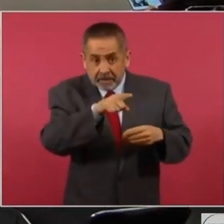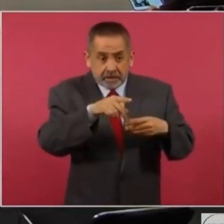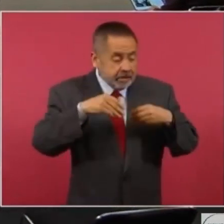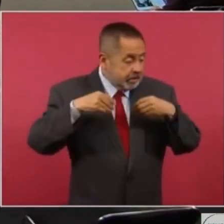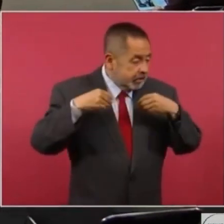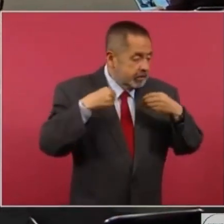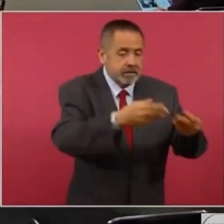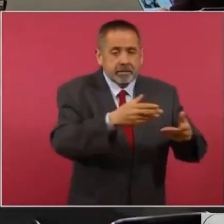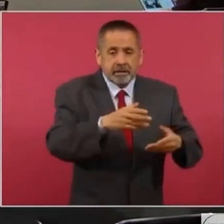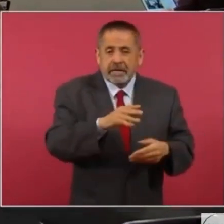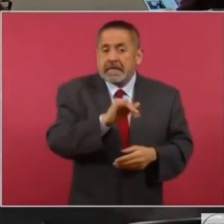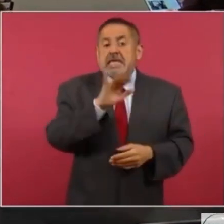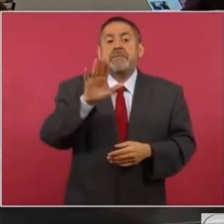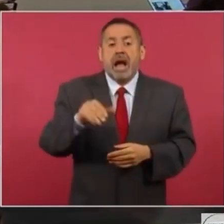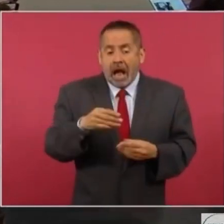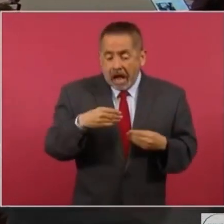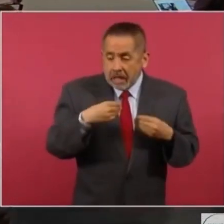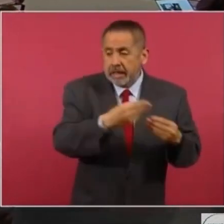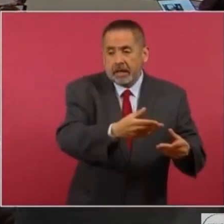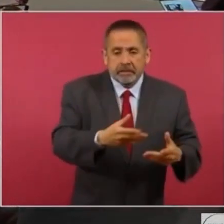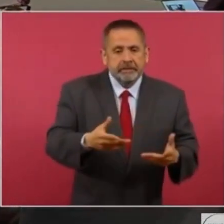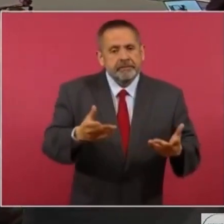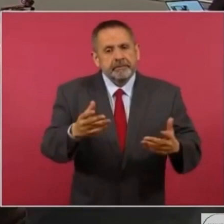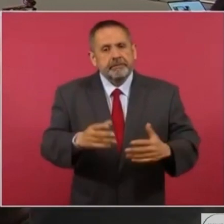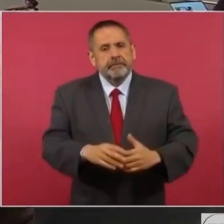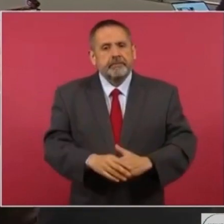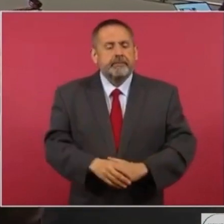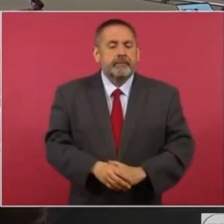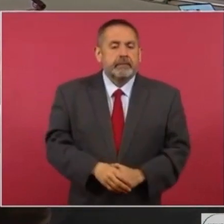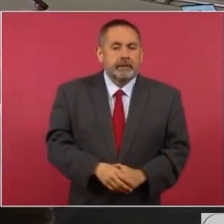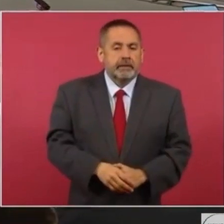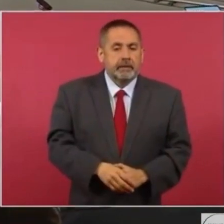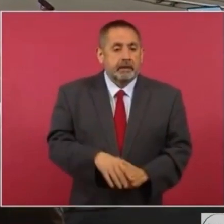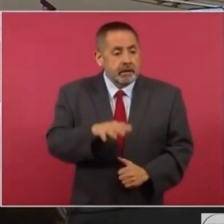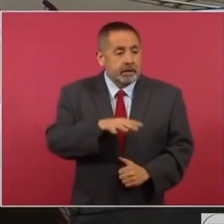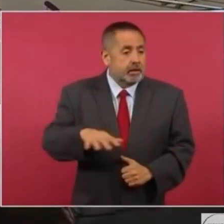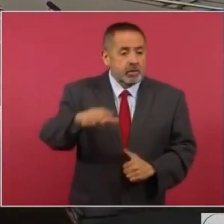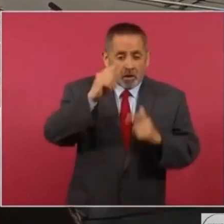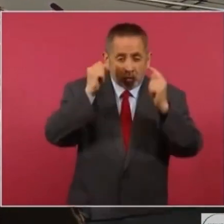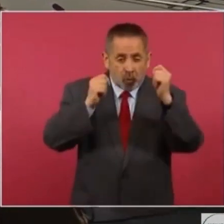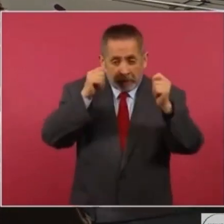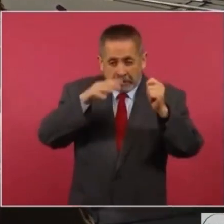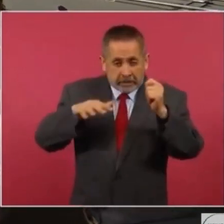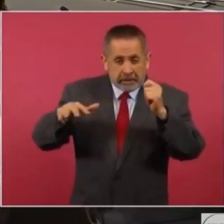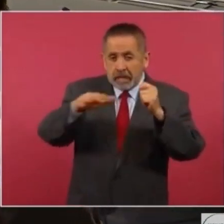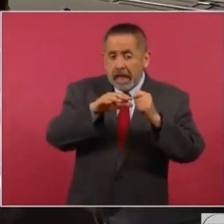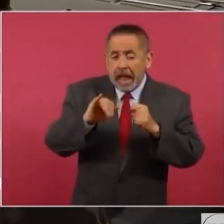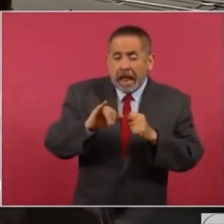La zona turística